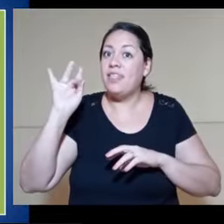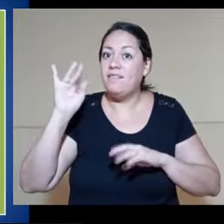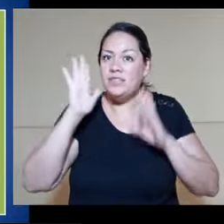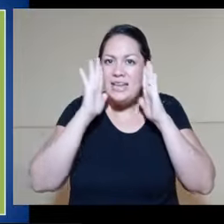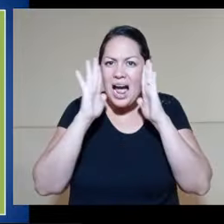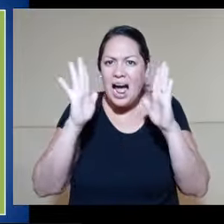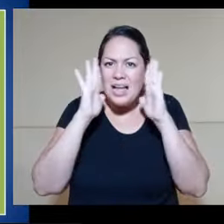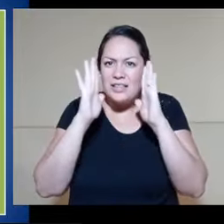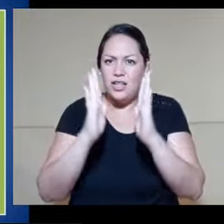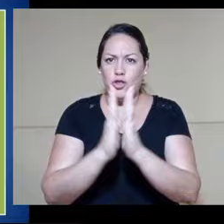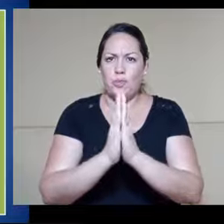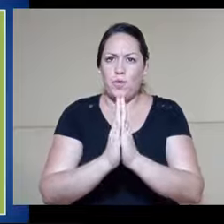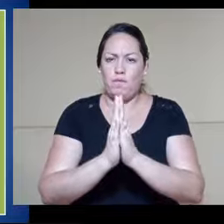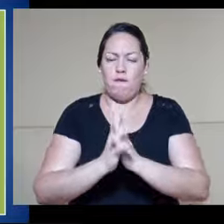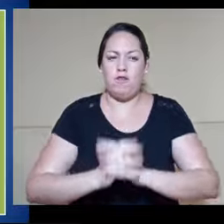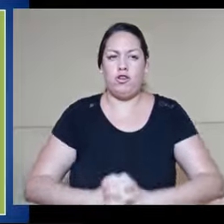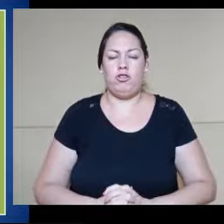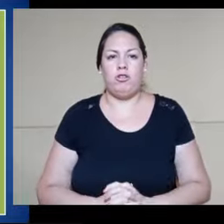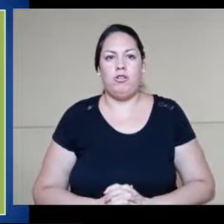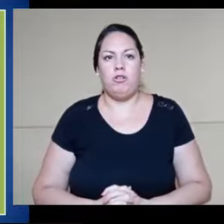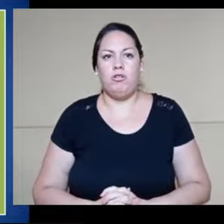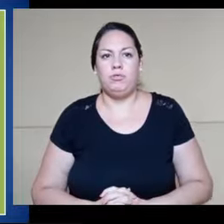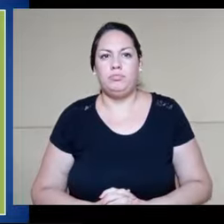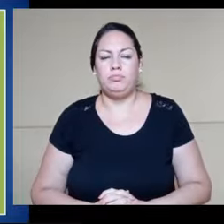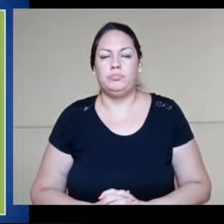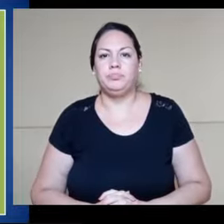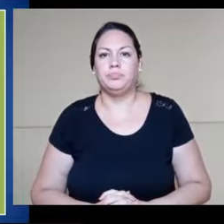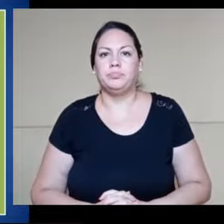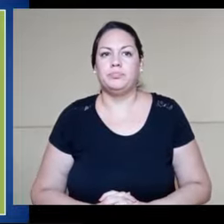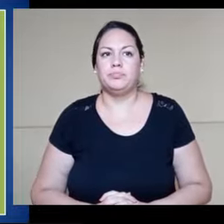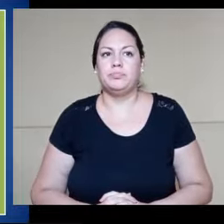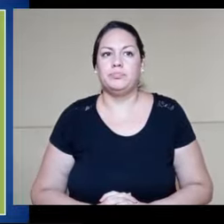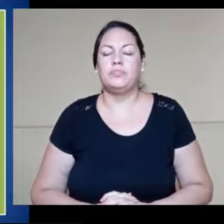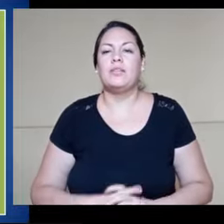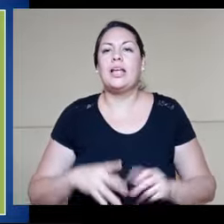Ahora se va a empezar a complicar, así que estén atentos.